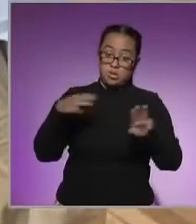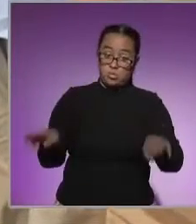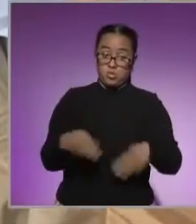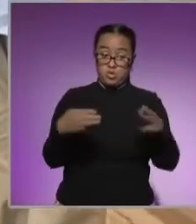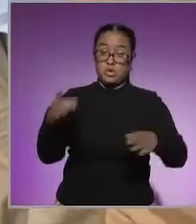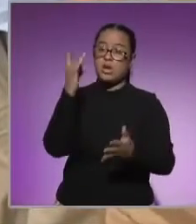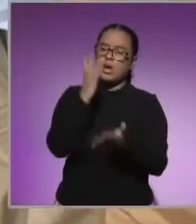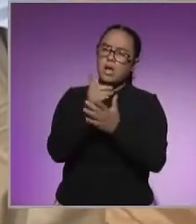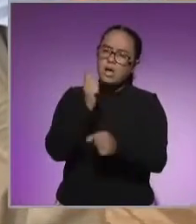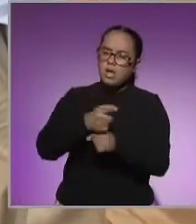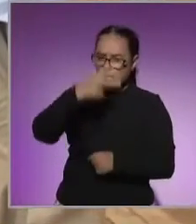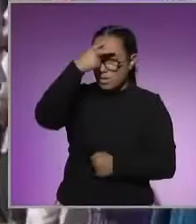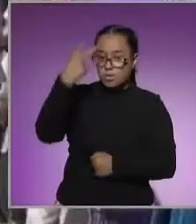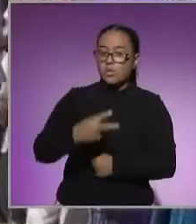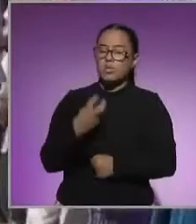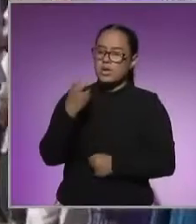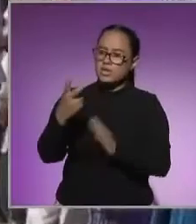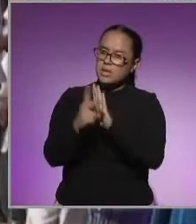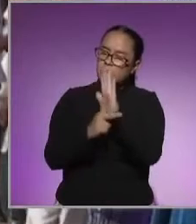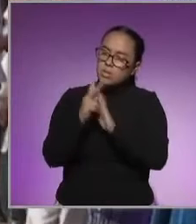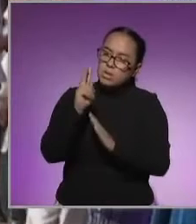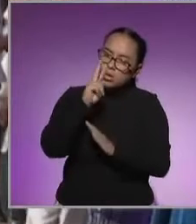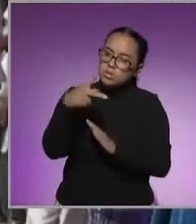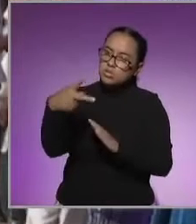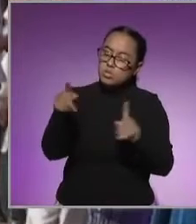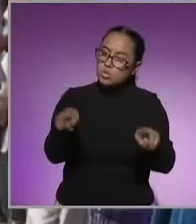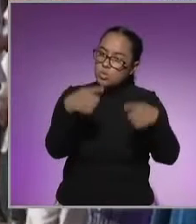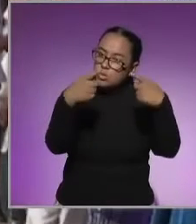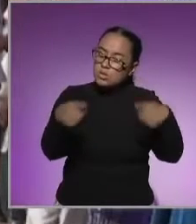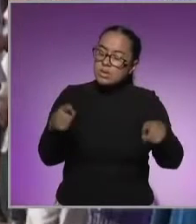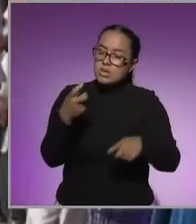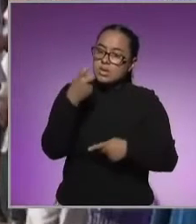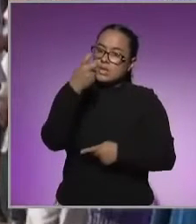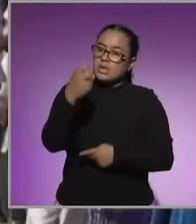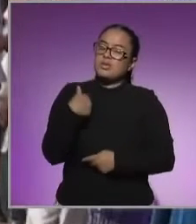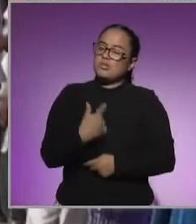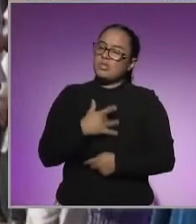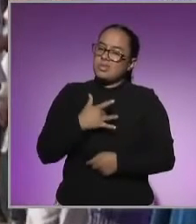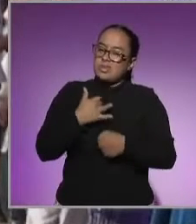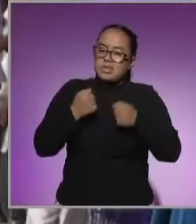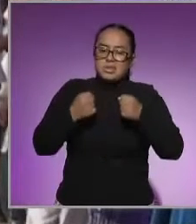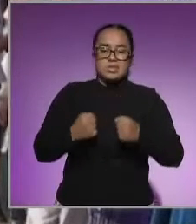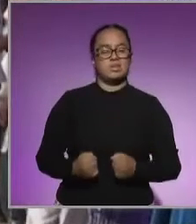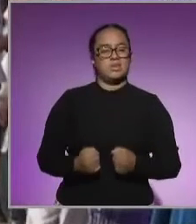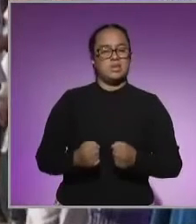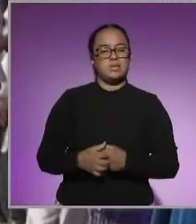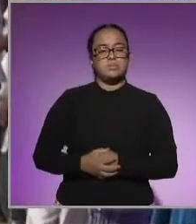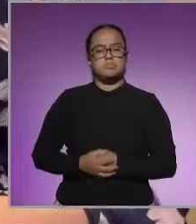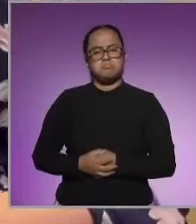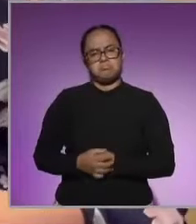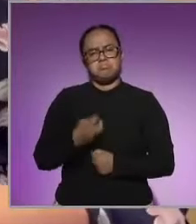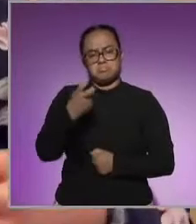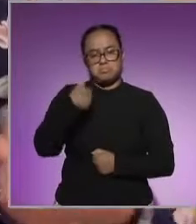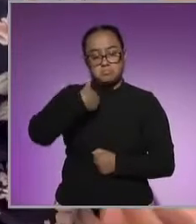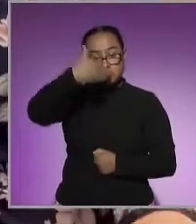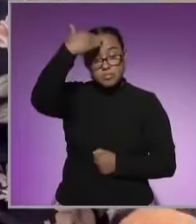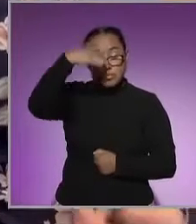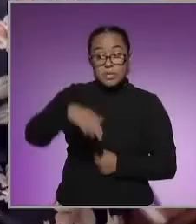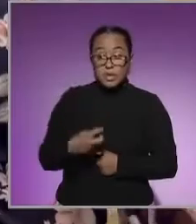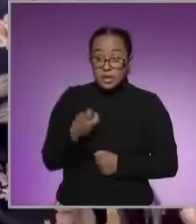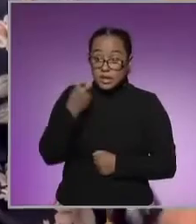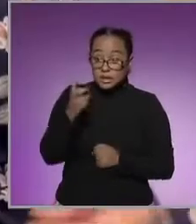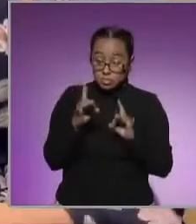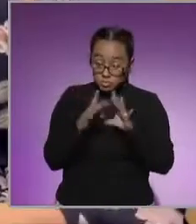sino que esos vídeos y la música que dirigía se convirtieron en un espacio servido para mí de mafex es así que supe que cuando esto